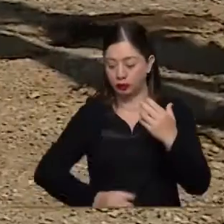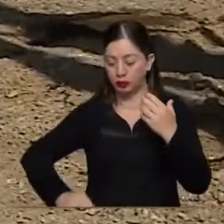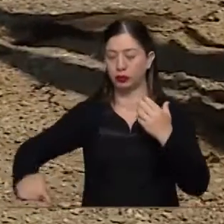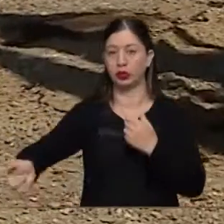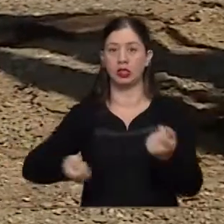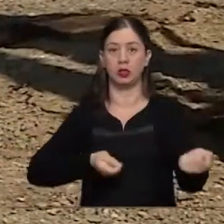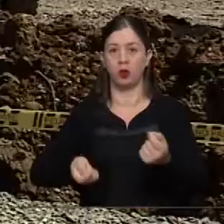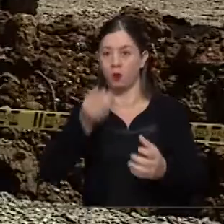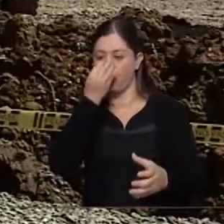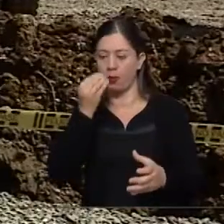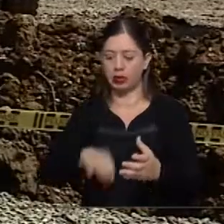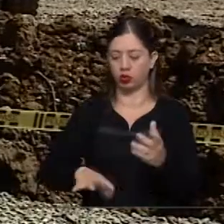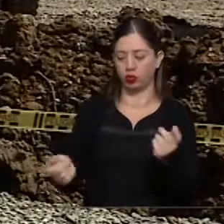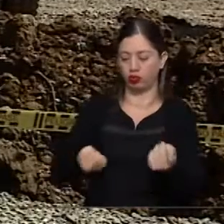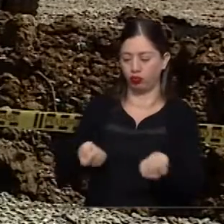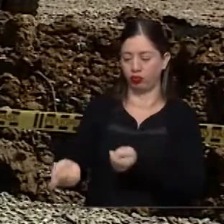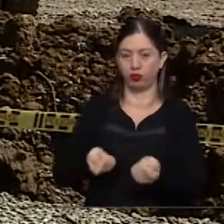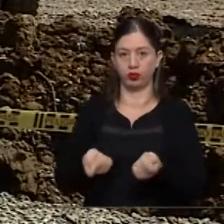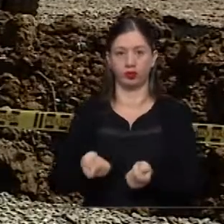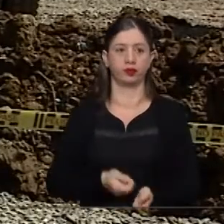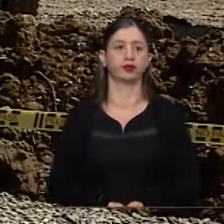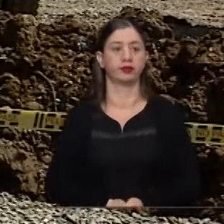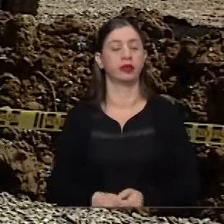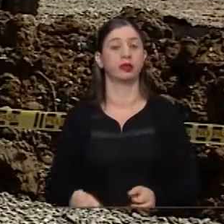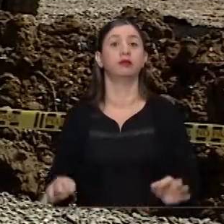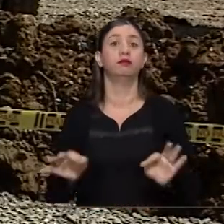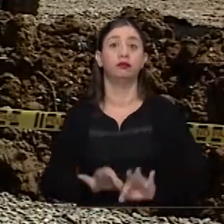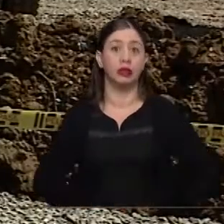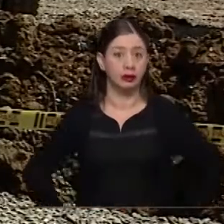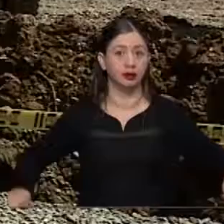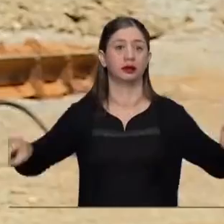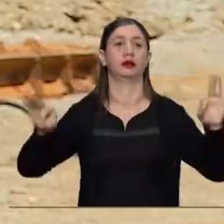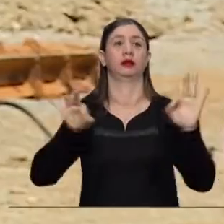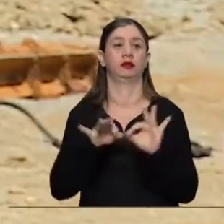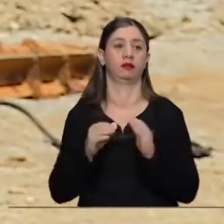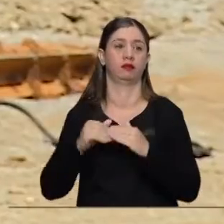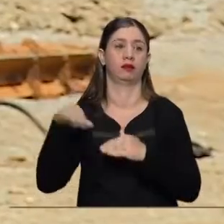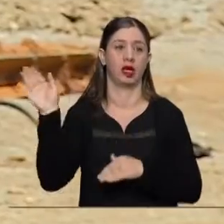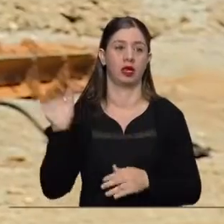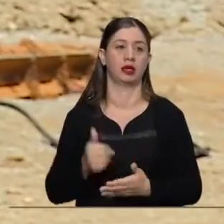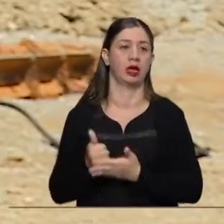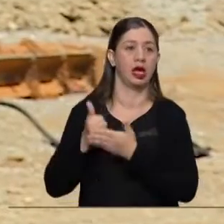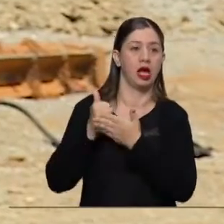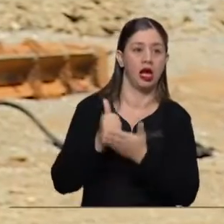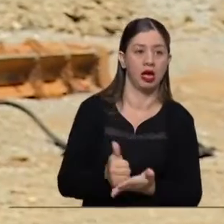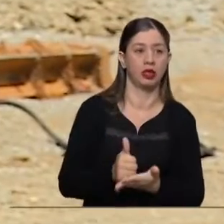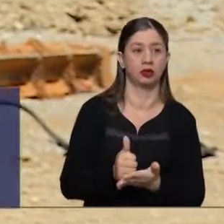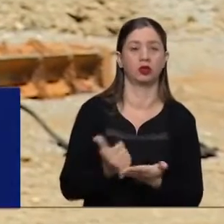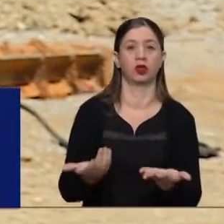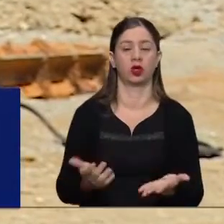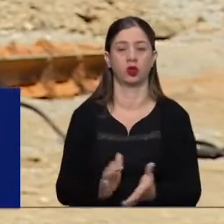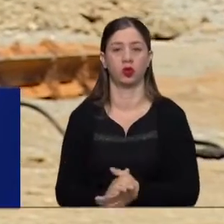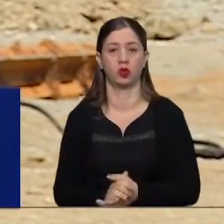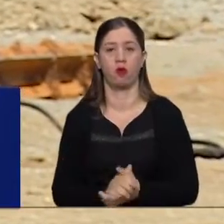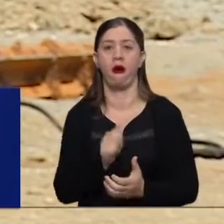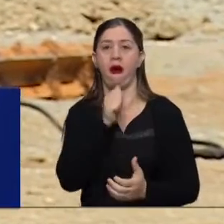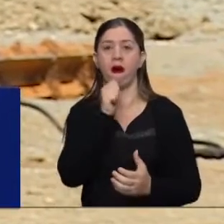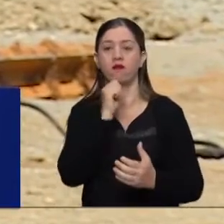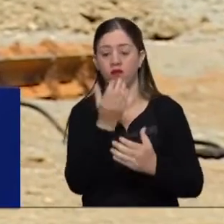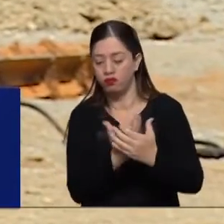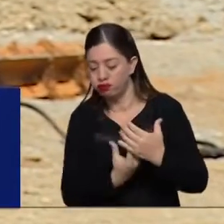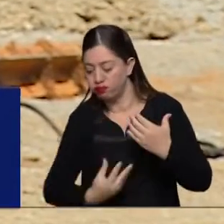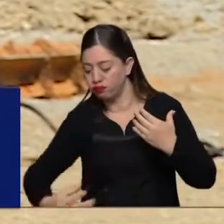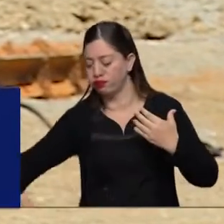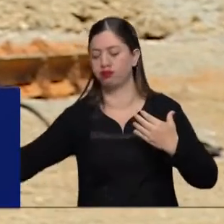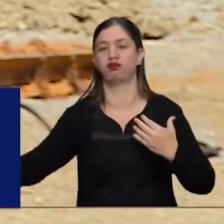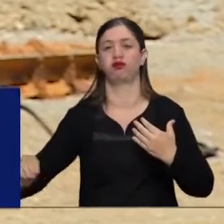residuos sólidos. Esta es una de las obras más importantes. Por supuesto, ayuda a resolver temas de alcantarillado, de